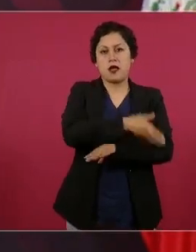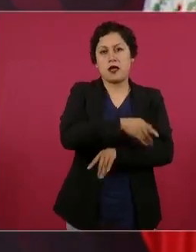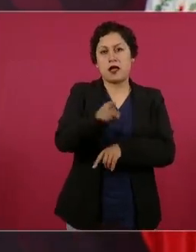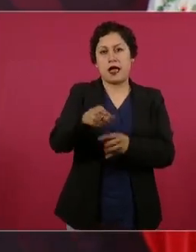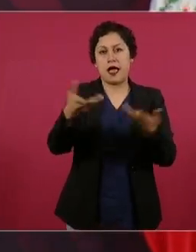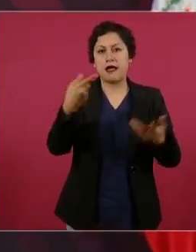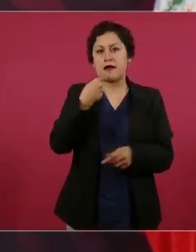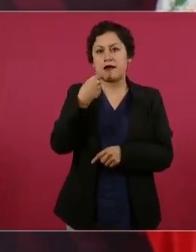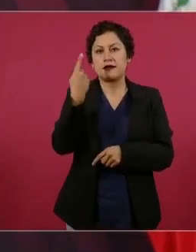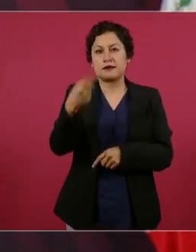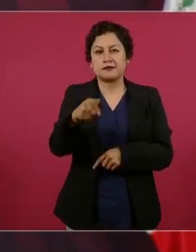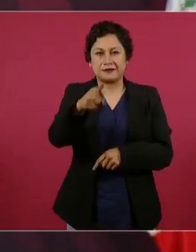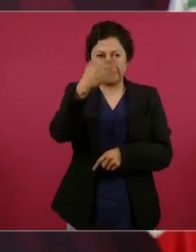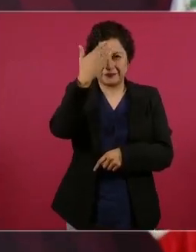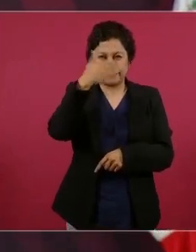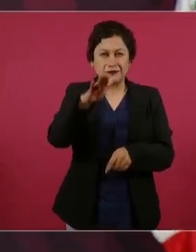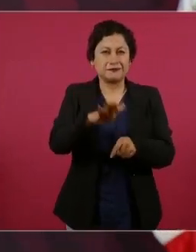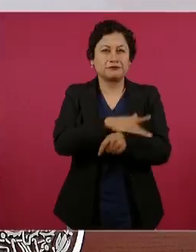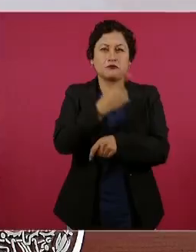Odebrecht.